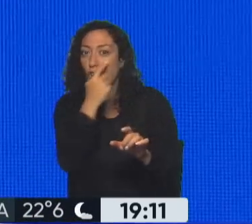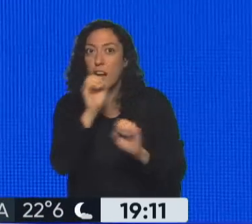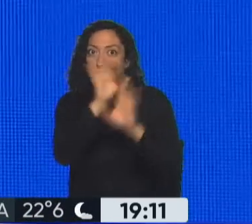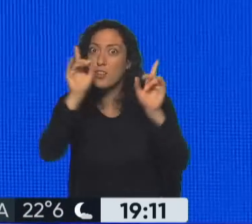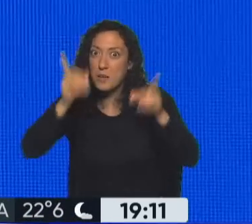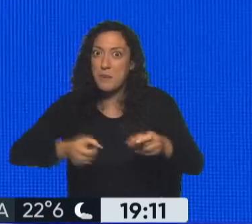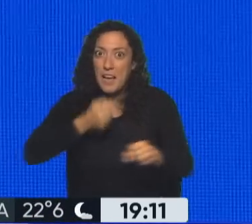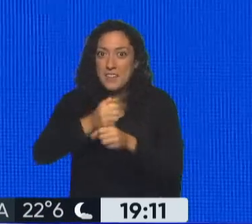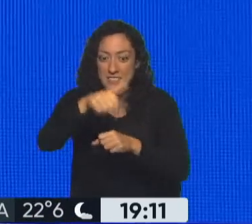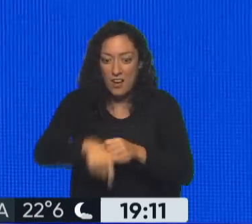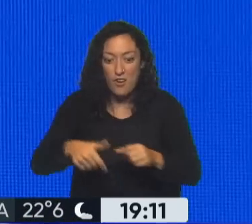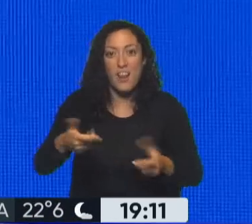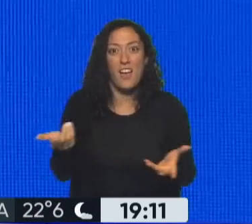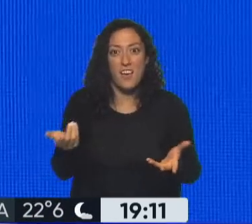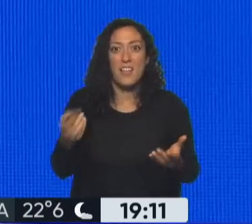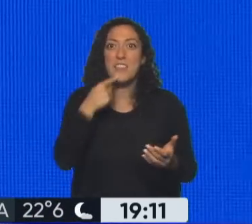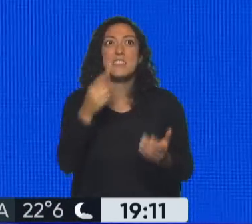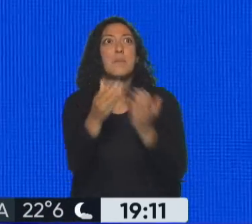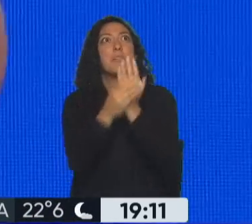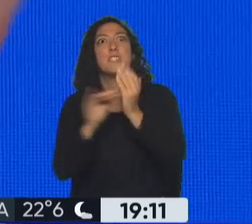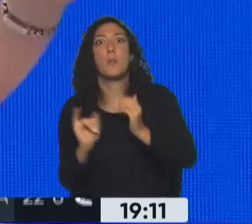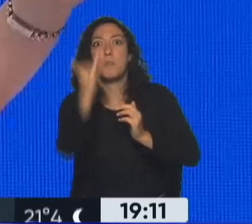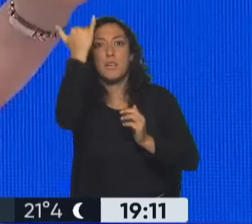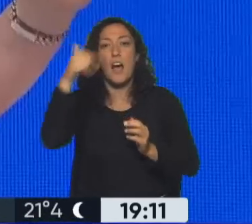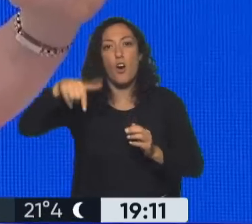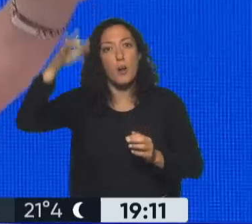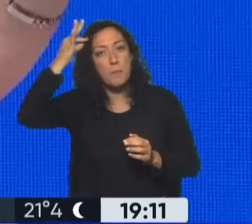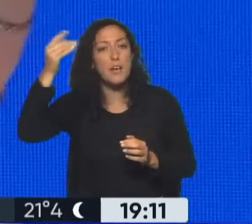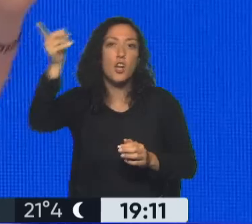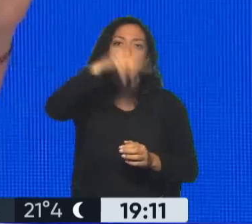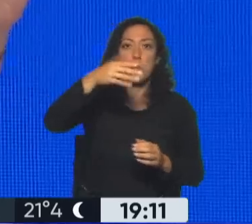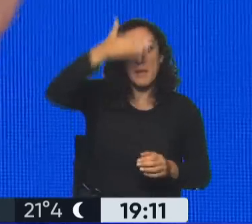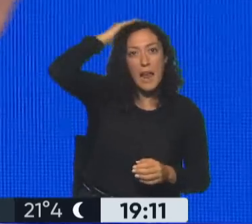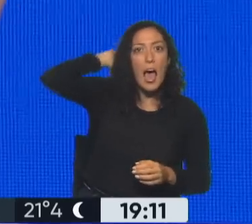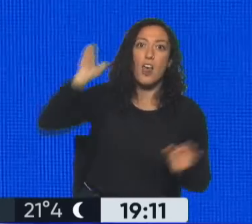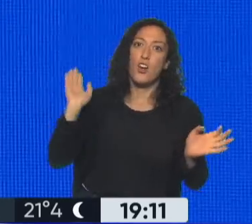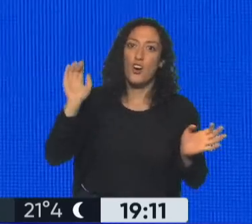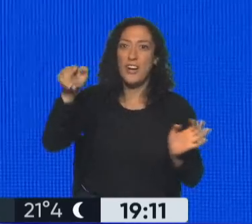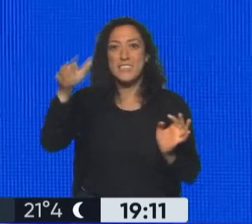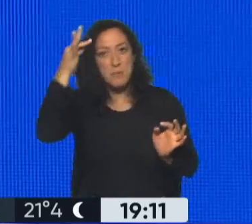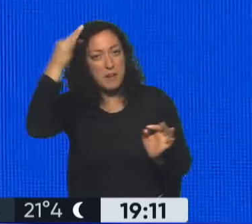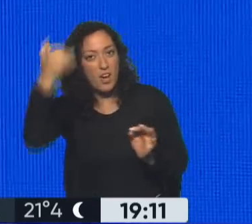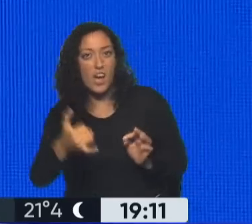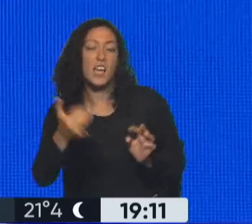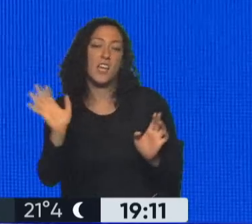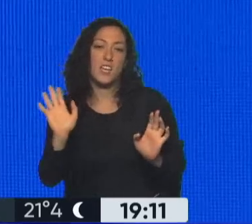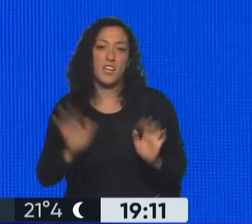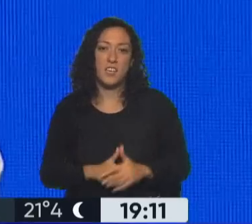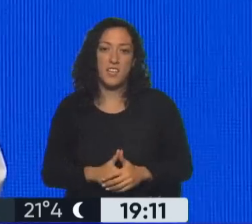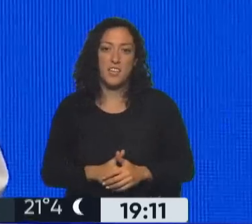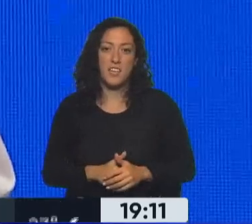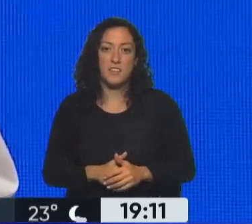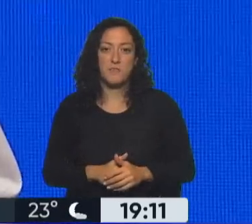presente que dicen que fue el mejor ministro, ahora con más pelo, aquel era calvo, este pelífero, pero